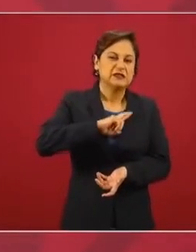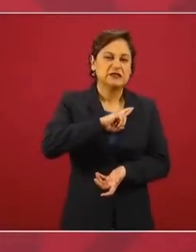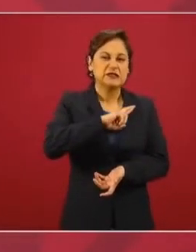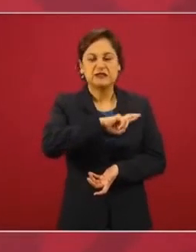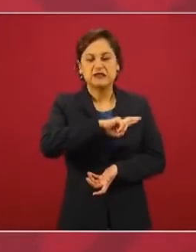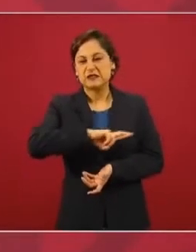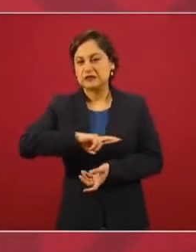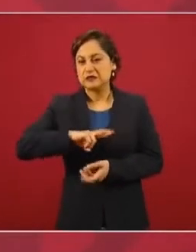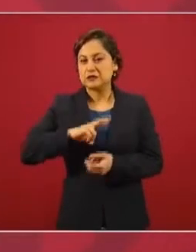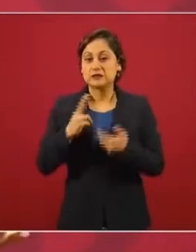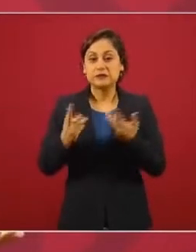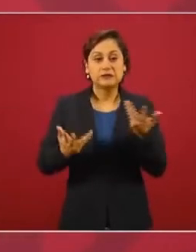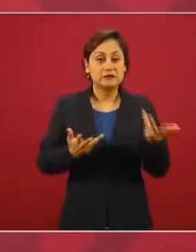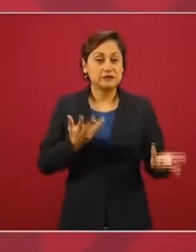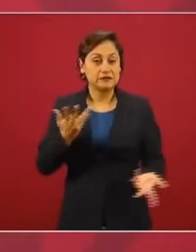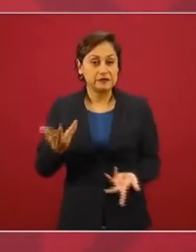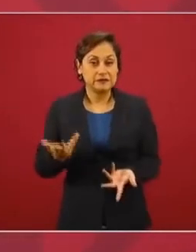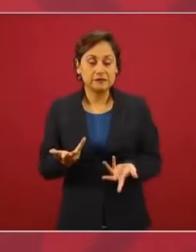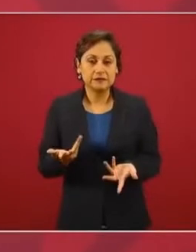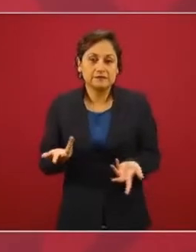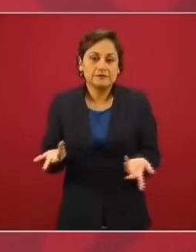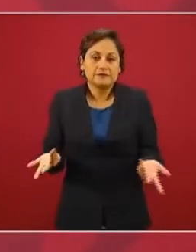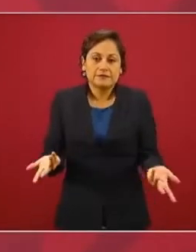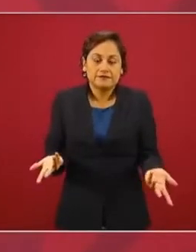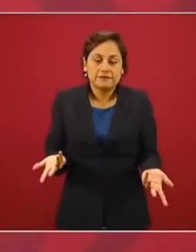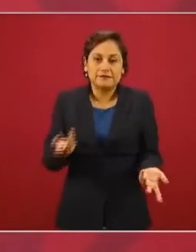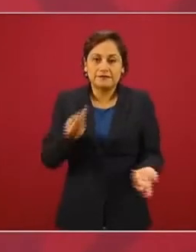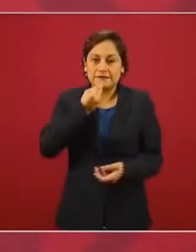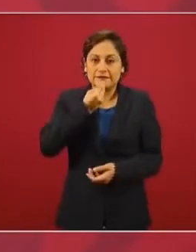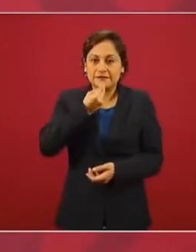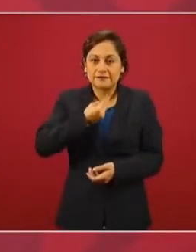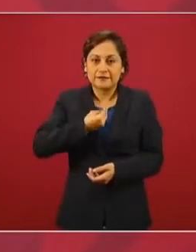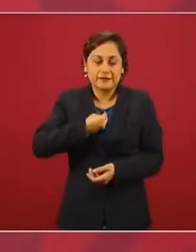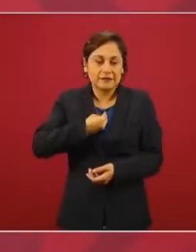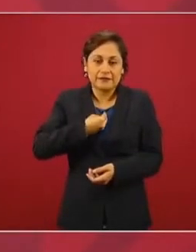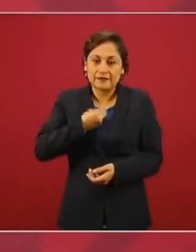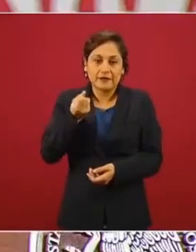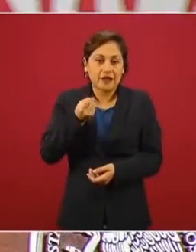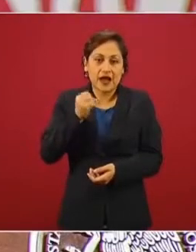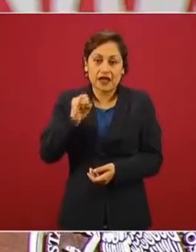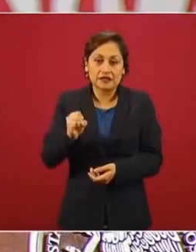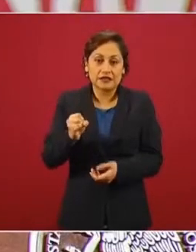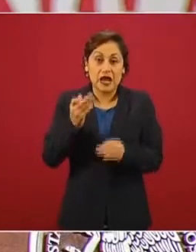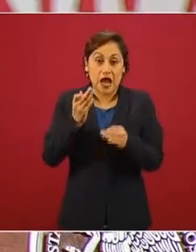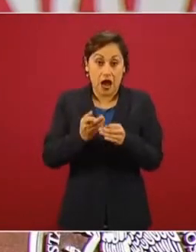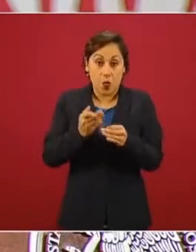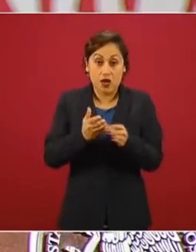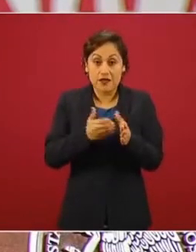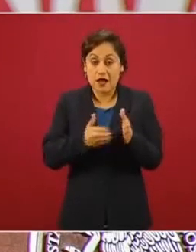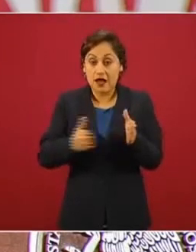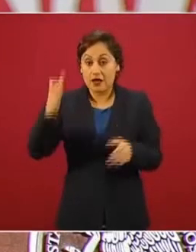Pero pues todos tenemos también que autolimitarnos, son otros tiempos,